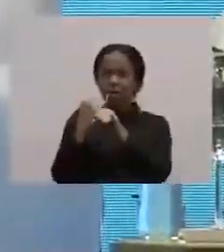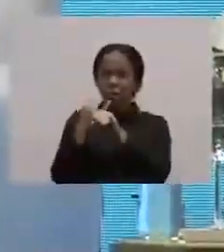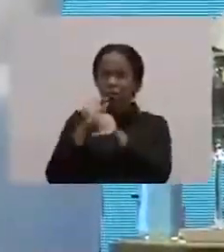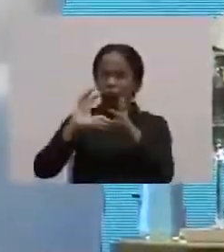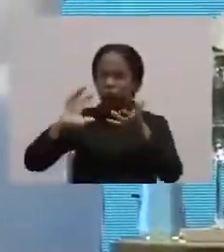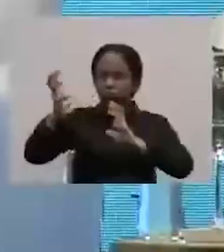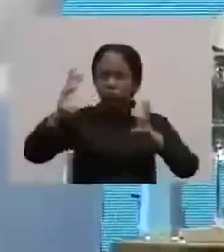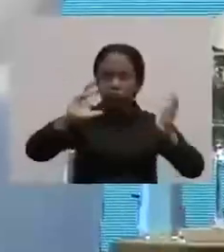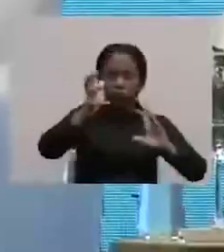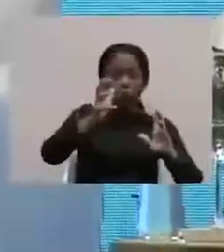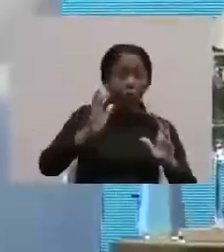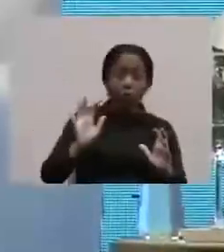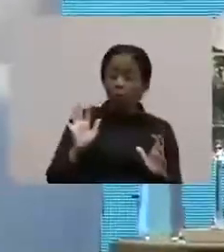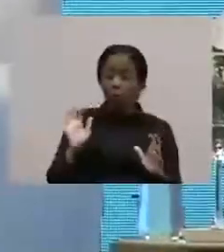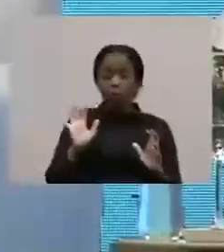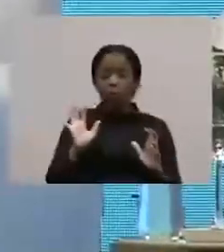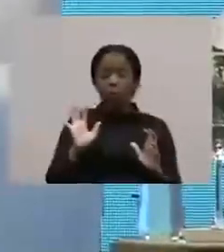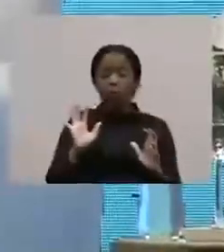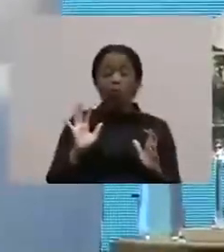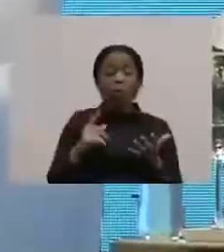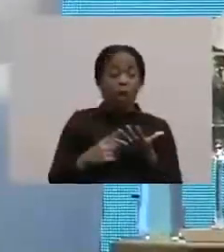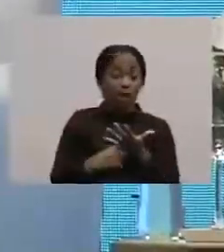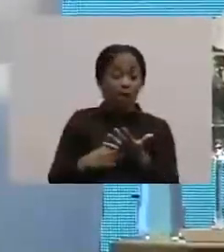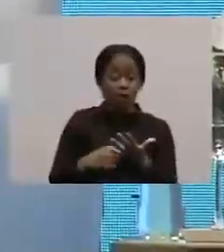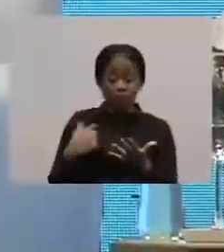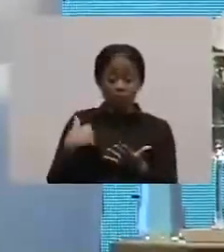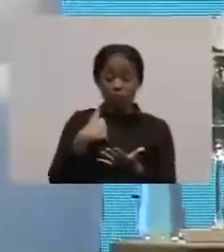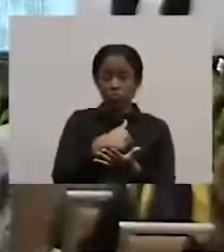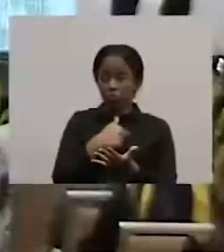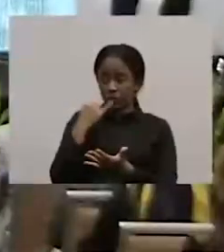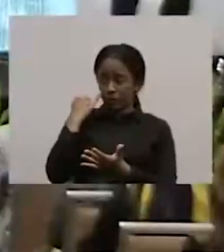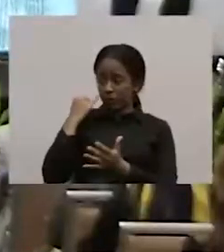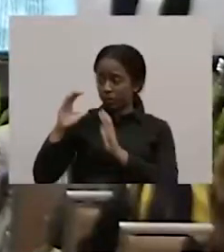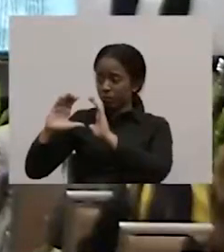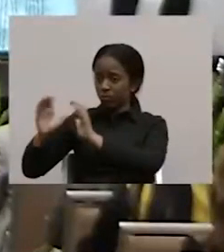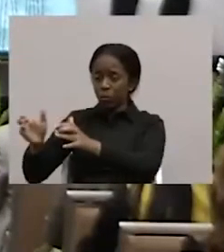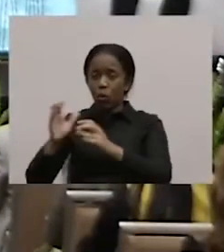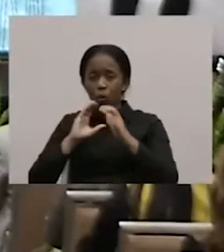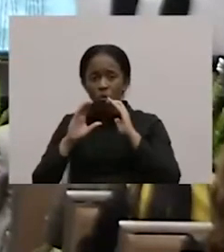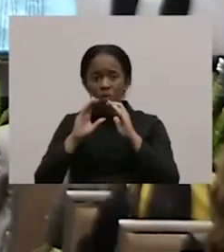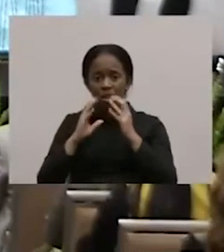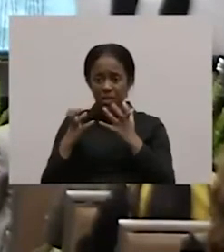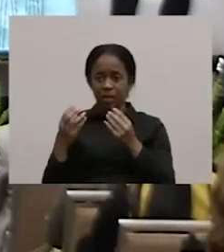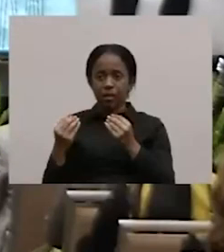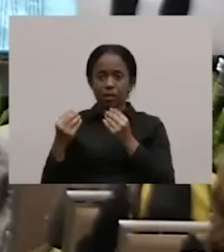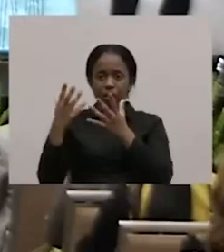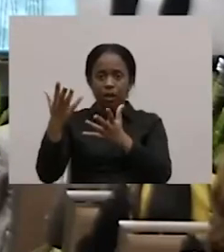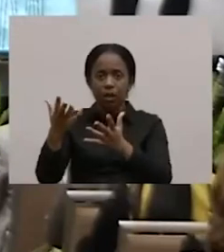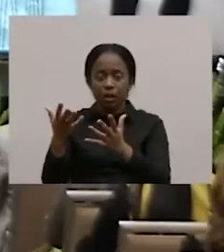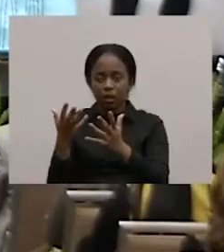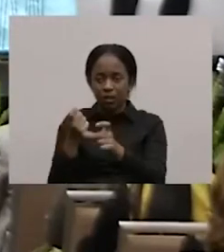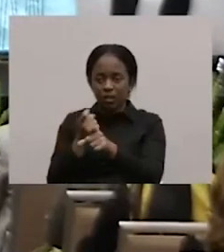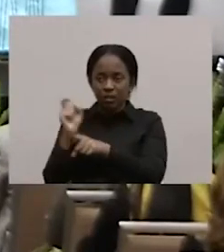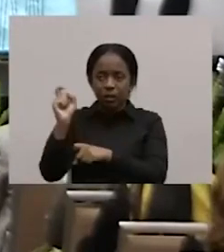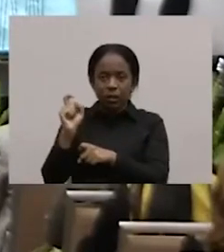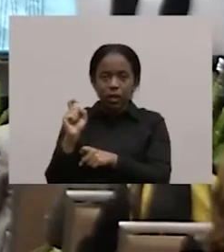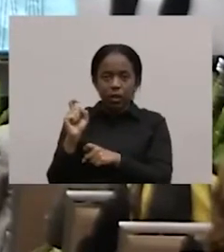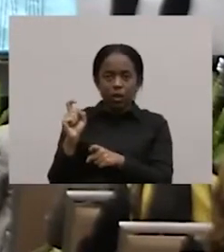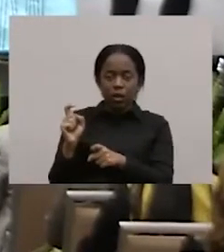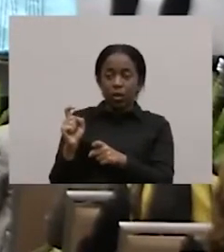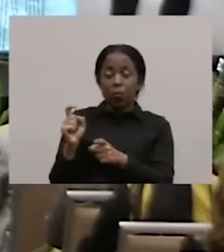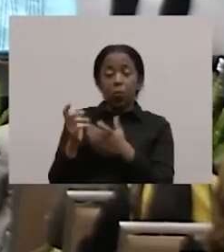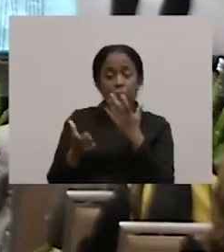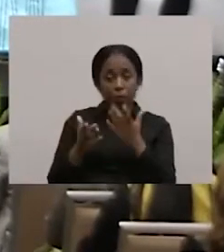aun cuando un medio quiera dañar a alguien, si no hay rastro, no hay capacidad, posiblemente el medio pierde